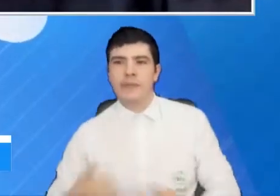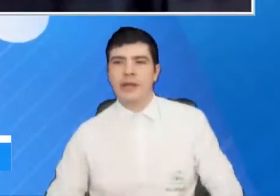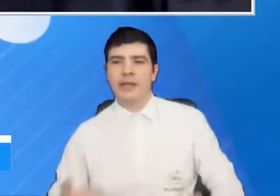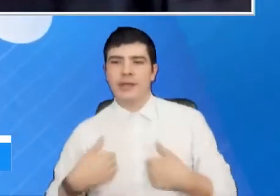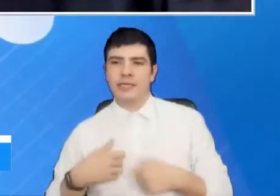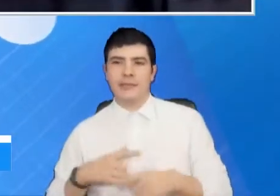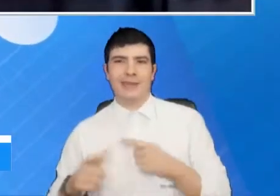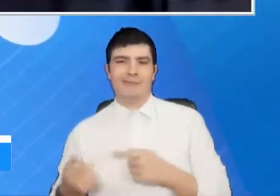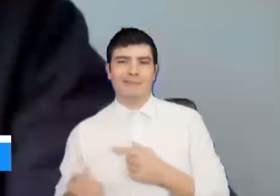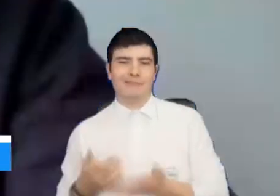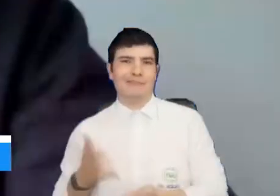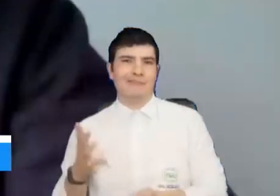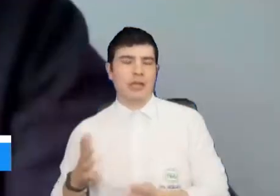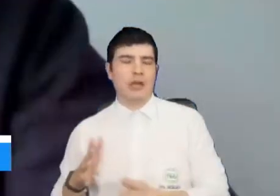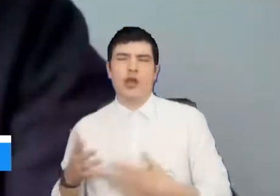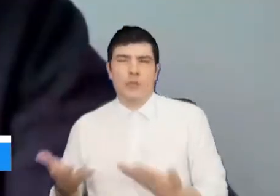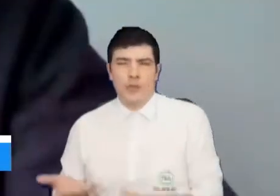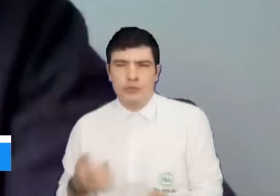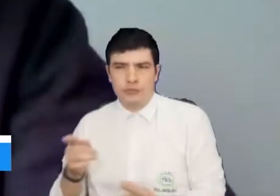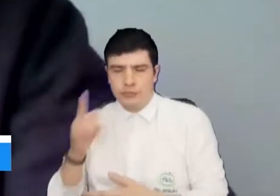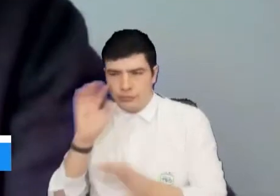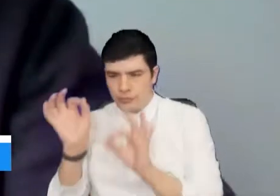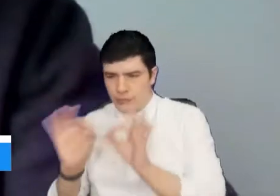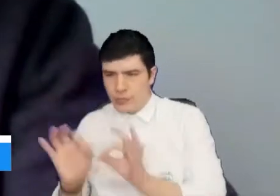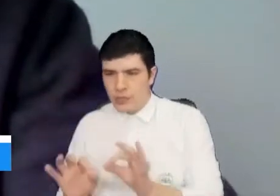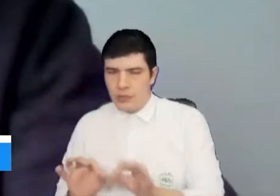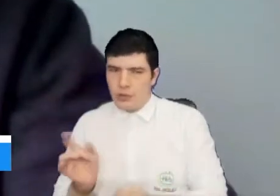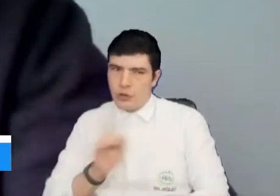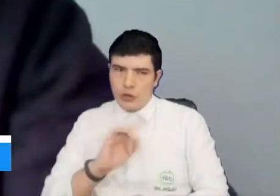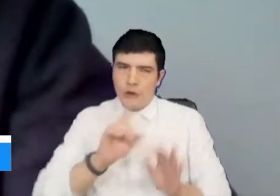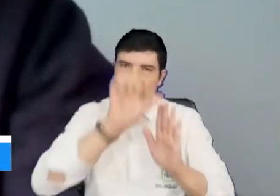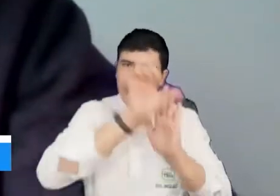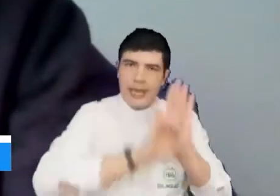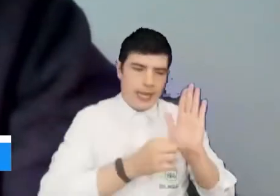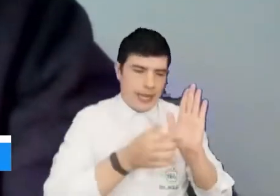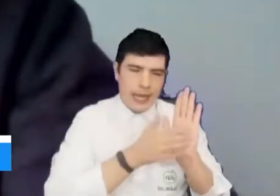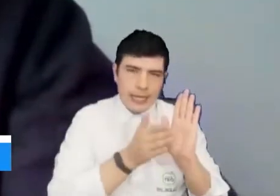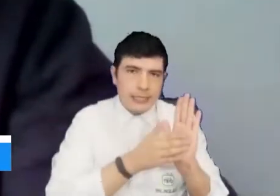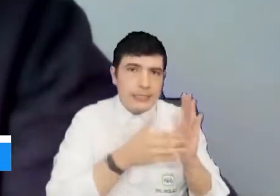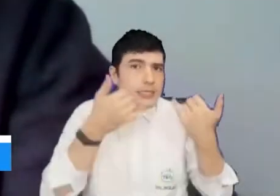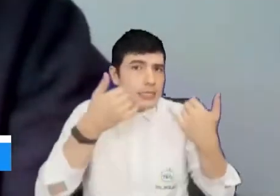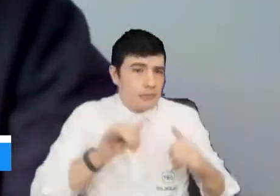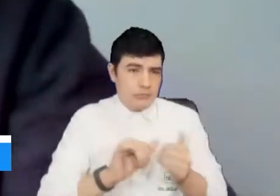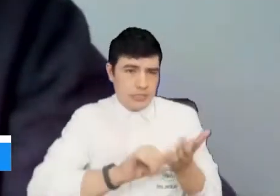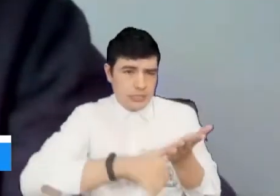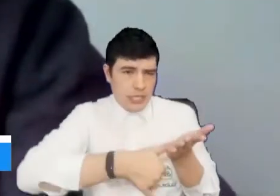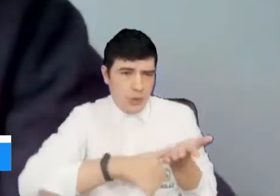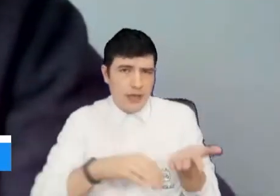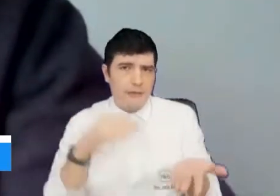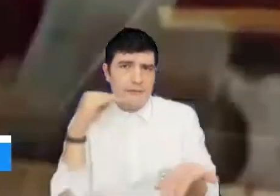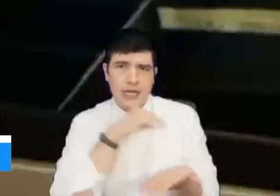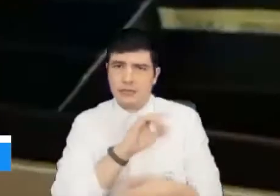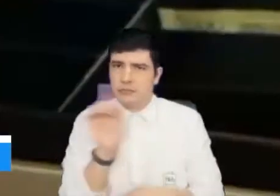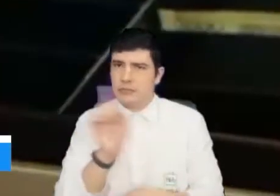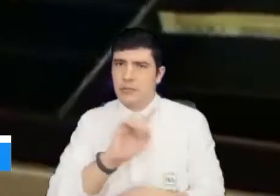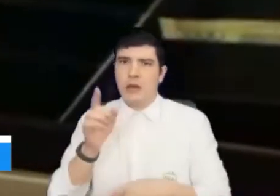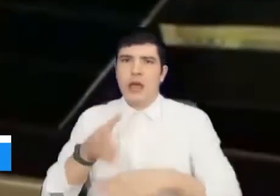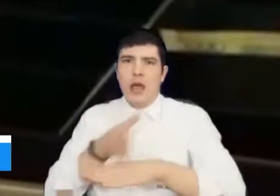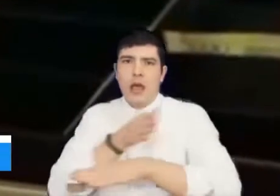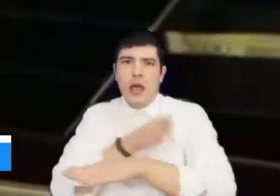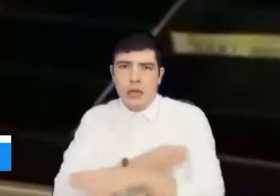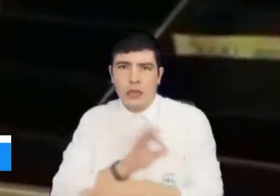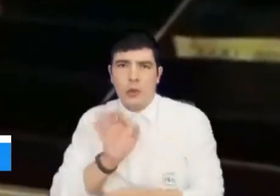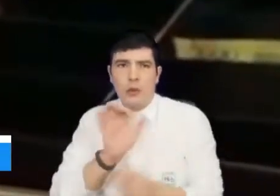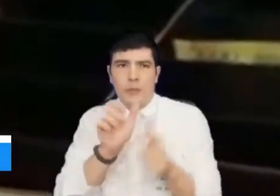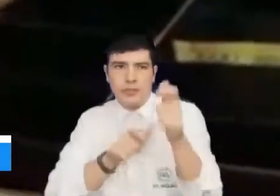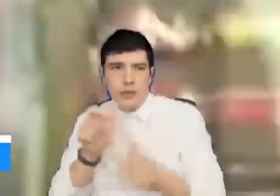Entonces, en la base no hay cédulas falsas, eso ya está depurado. Intentos de fraude, pues por supuesto siempre habrá